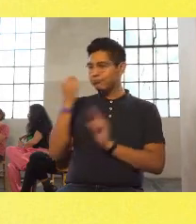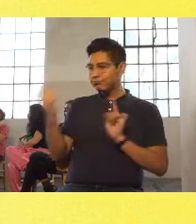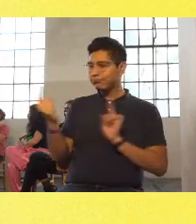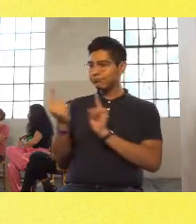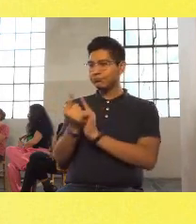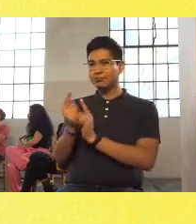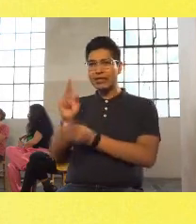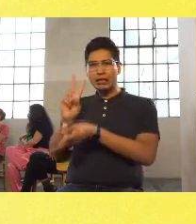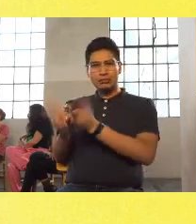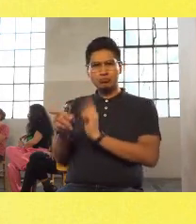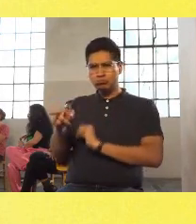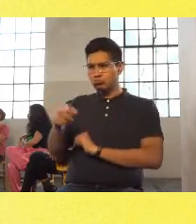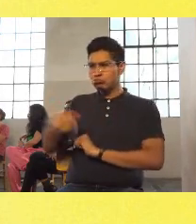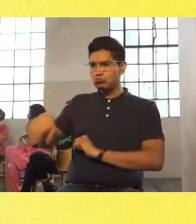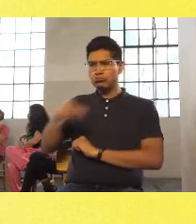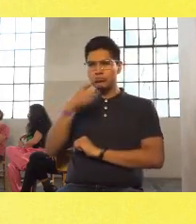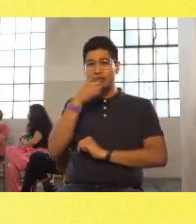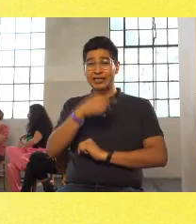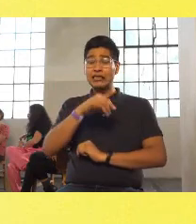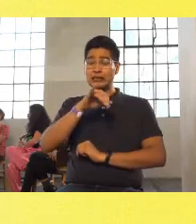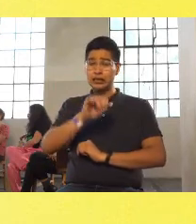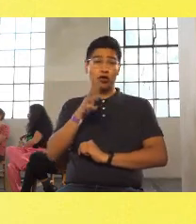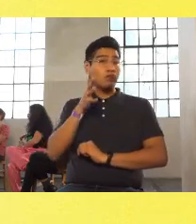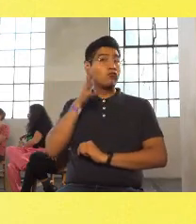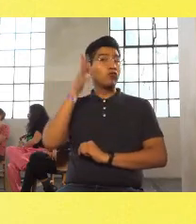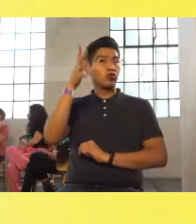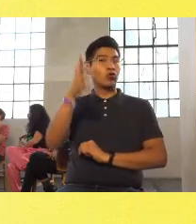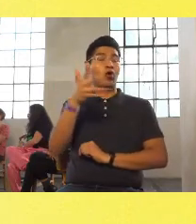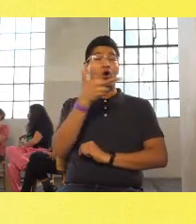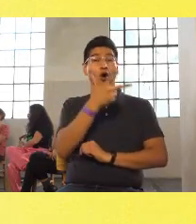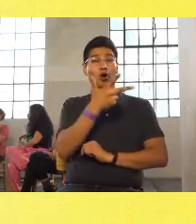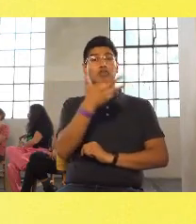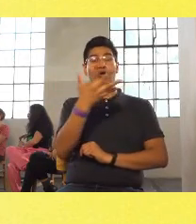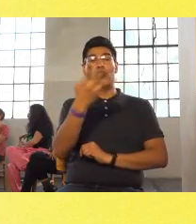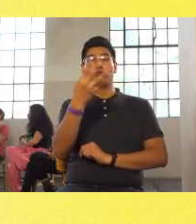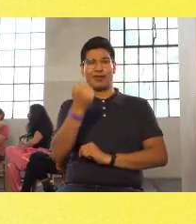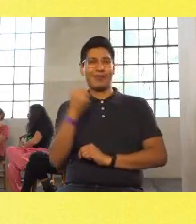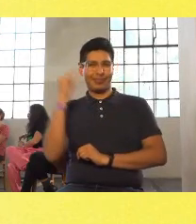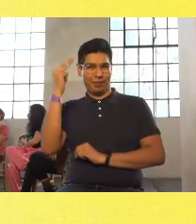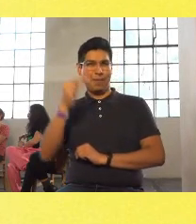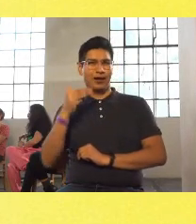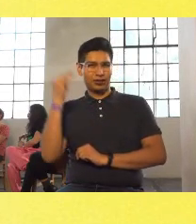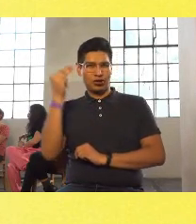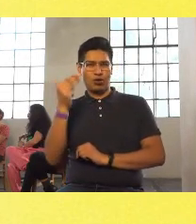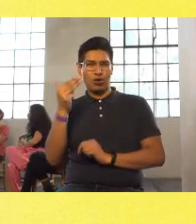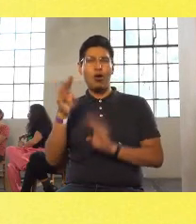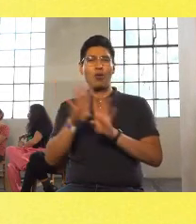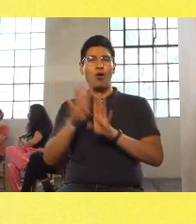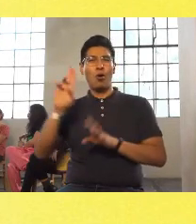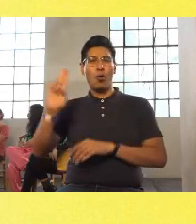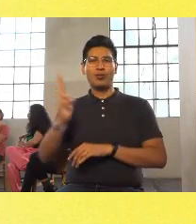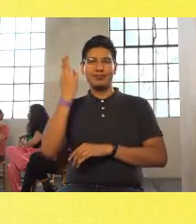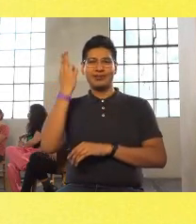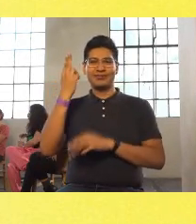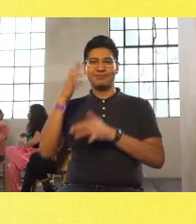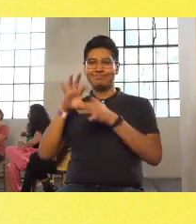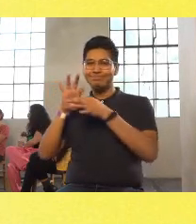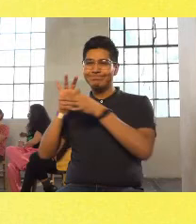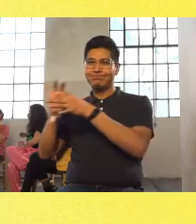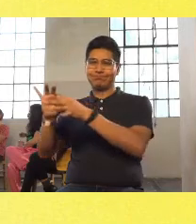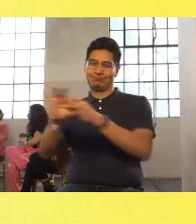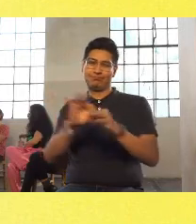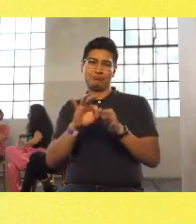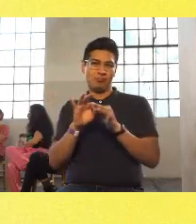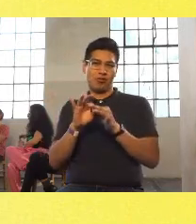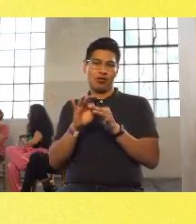de que estaría buenísimo armar un 8 o 9M interuniversitario y potencialmente interdisciplinar. Entonces,